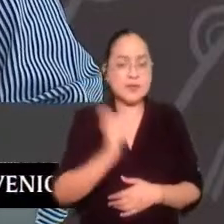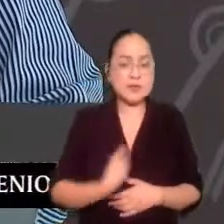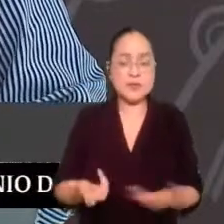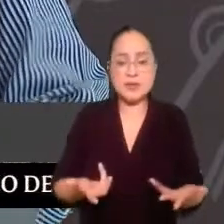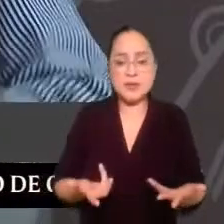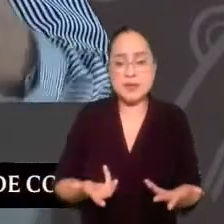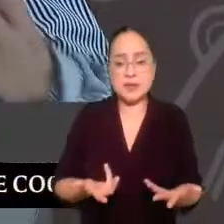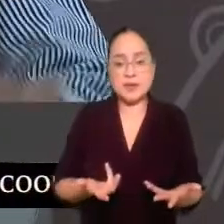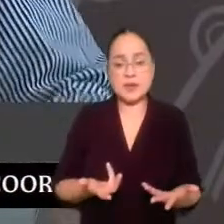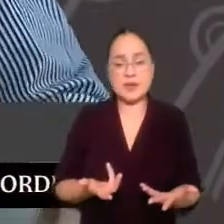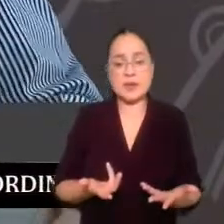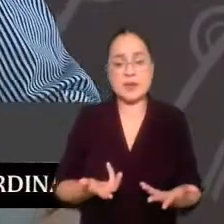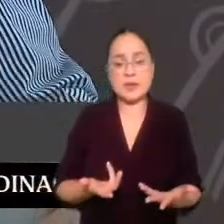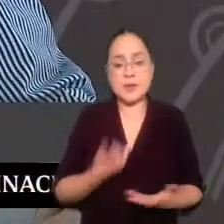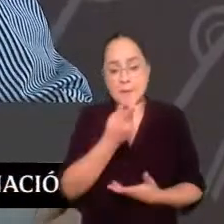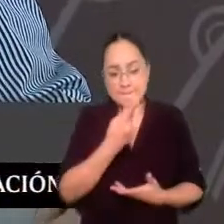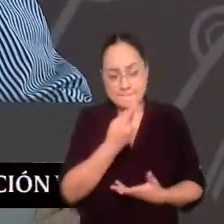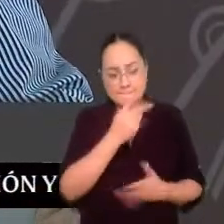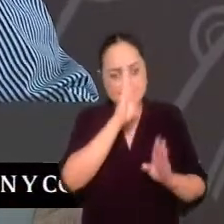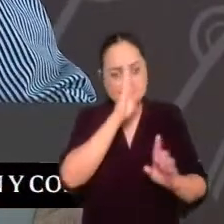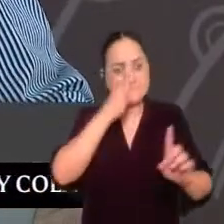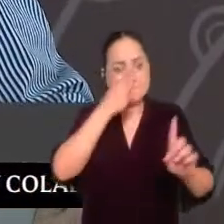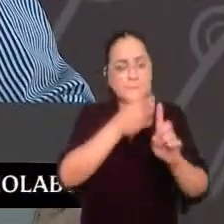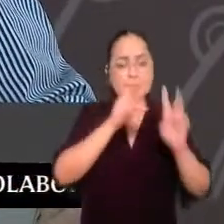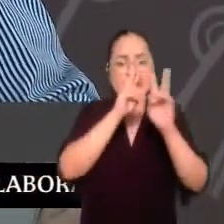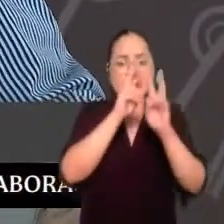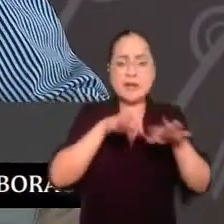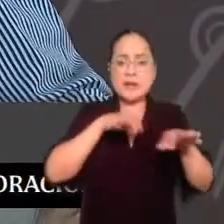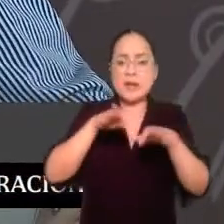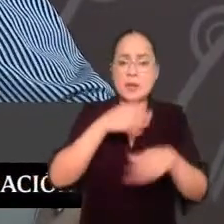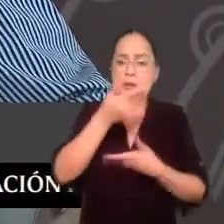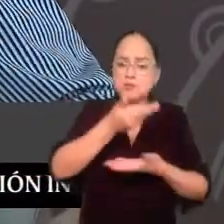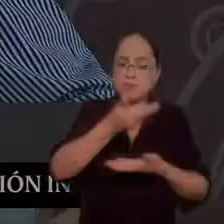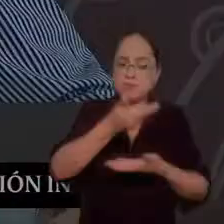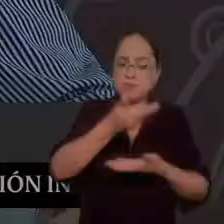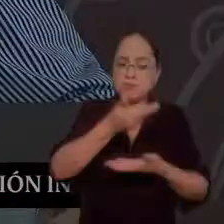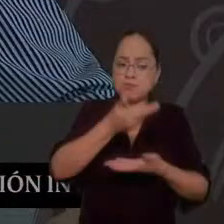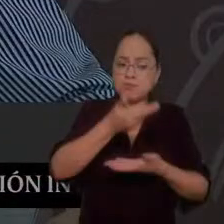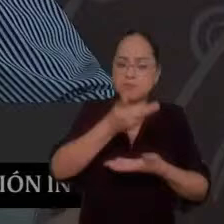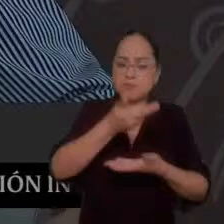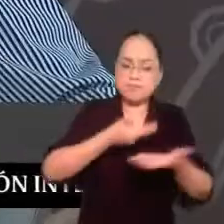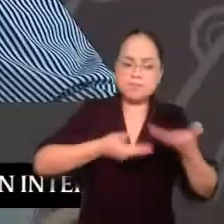una negociación bilateral que siempre se da en los temas laborales, siempre hay un trabajador y un patrón.